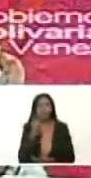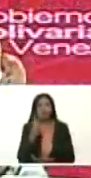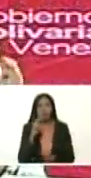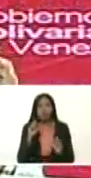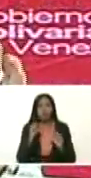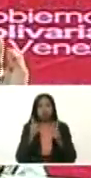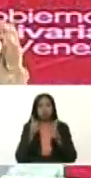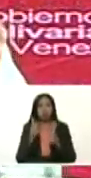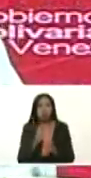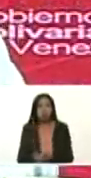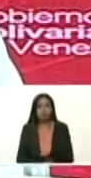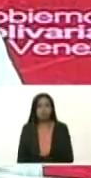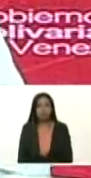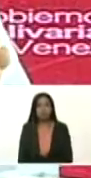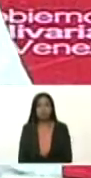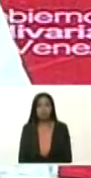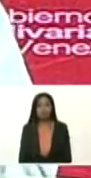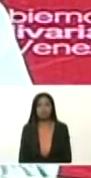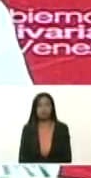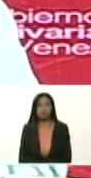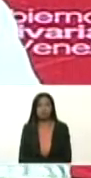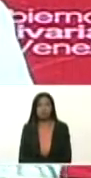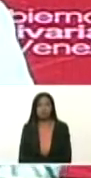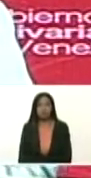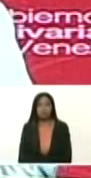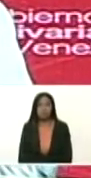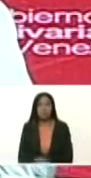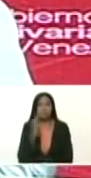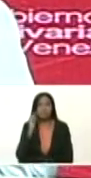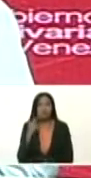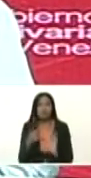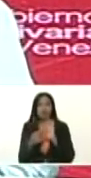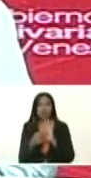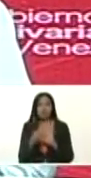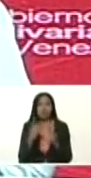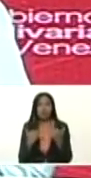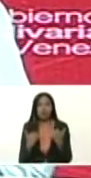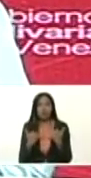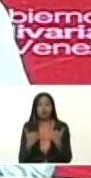tiro. Valga el ejemplo. Ahora,